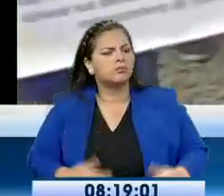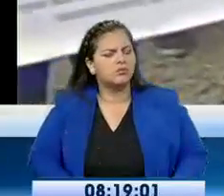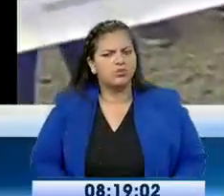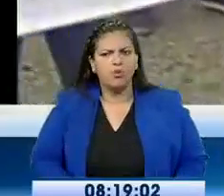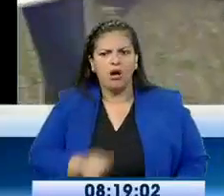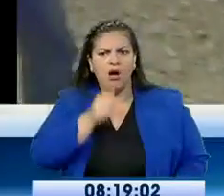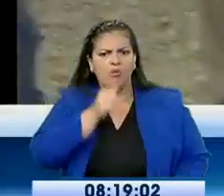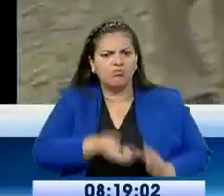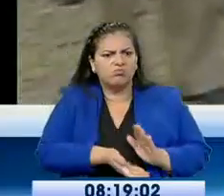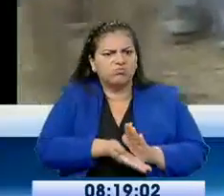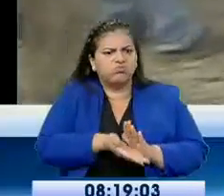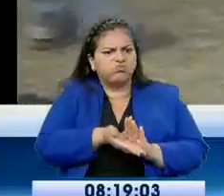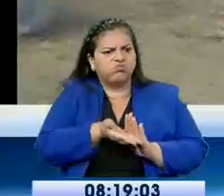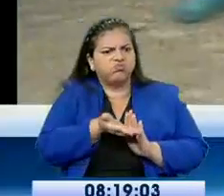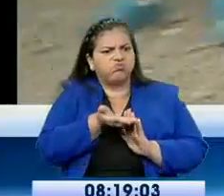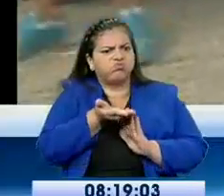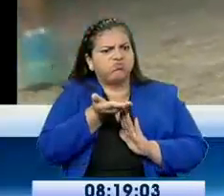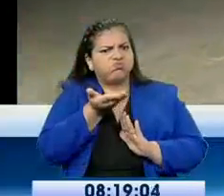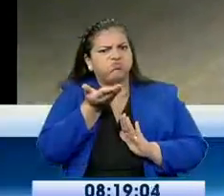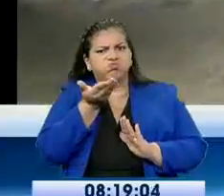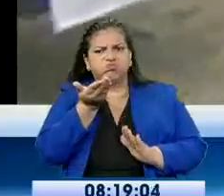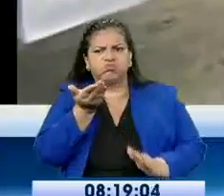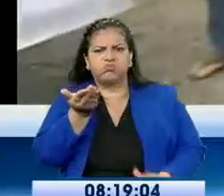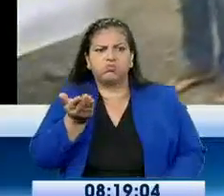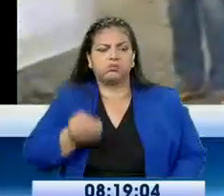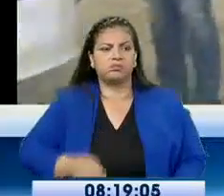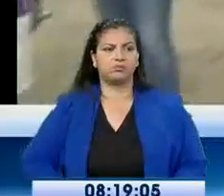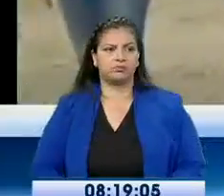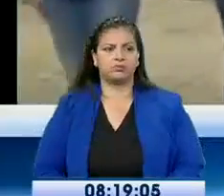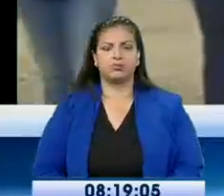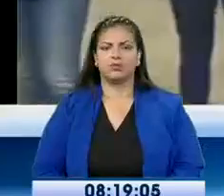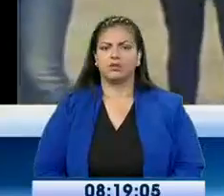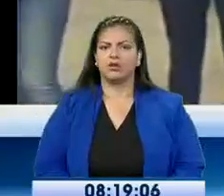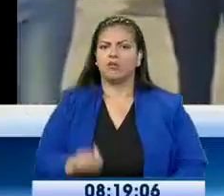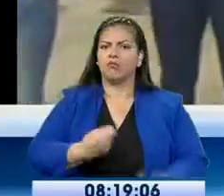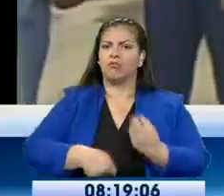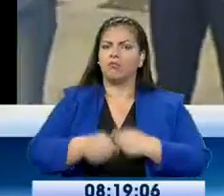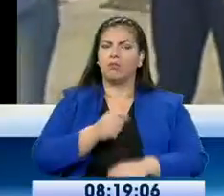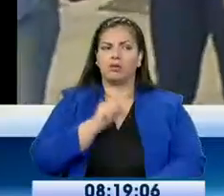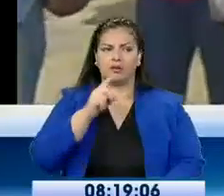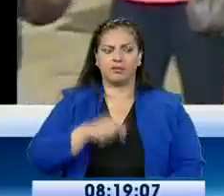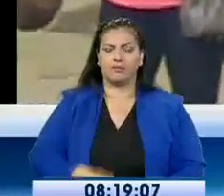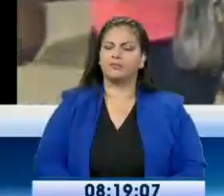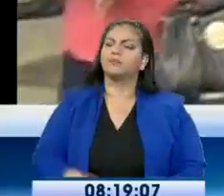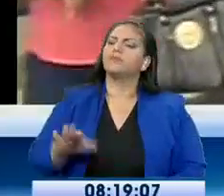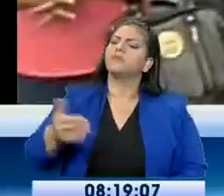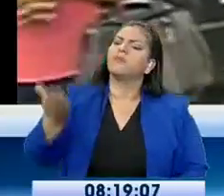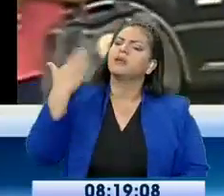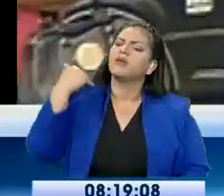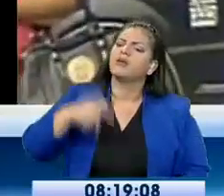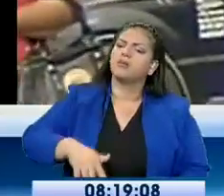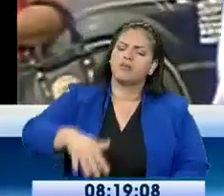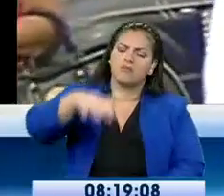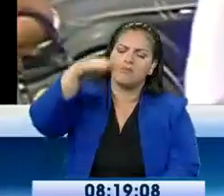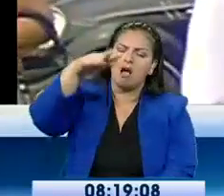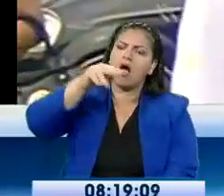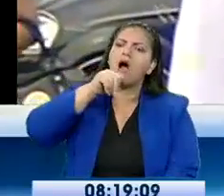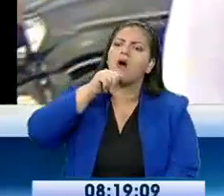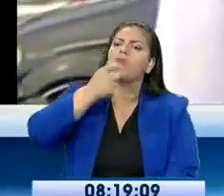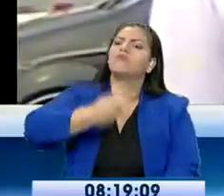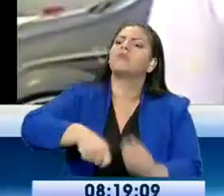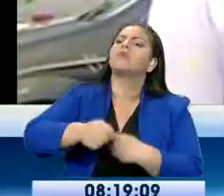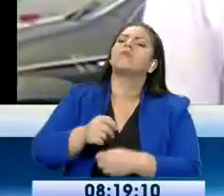como sea ver cuánto ustedes vendían el perdón en el tanque de agua potable en el cantón a 80 centavos